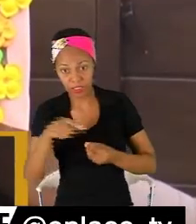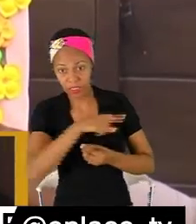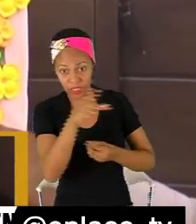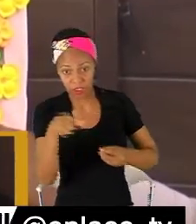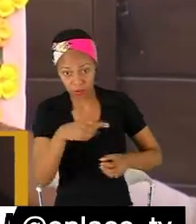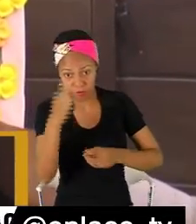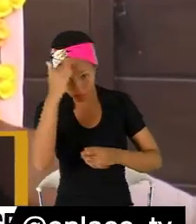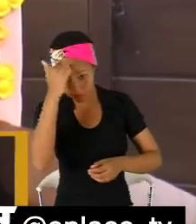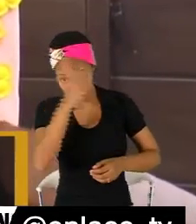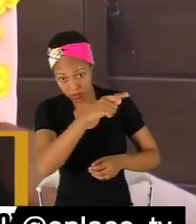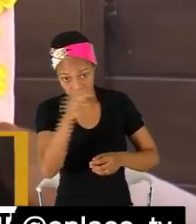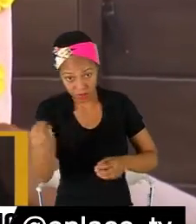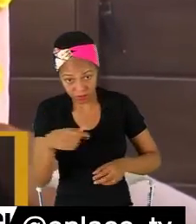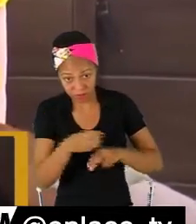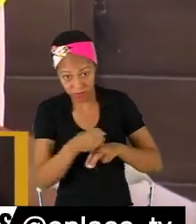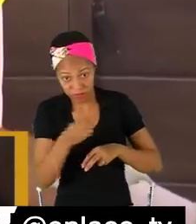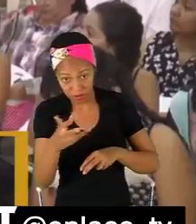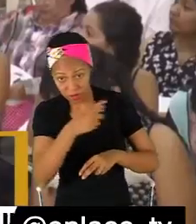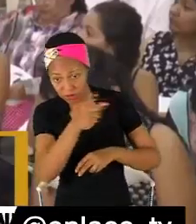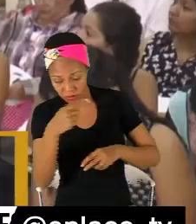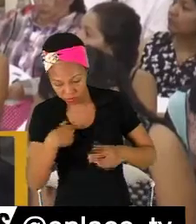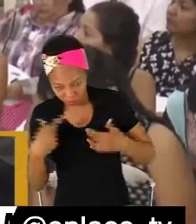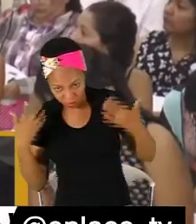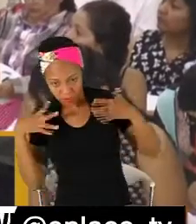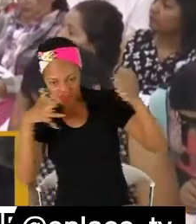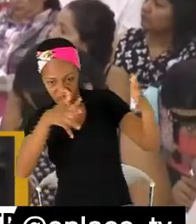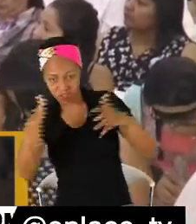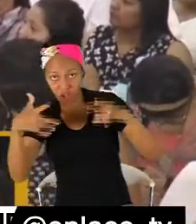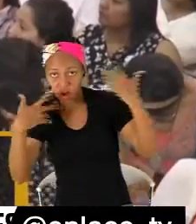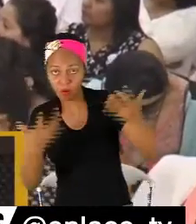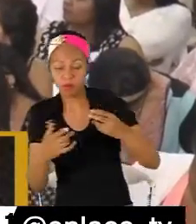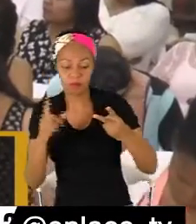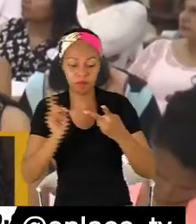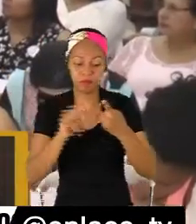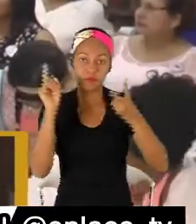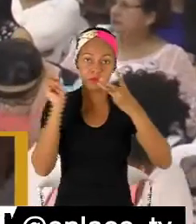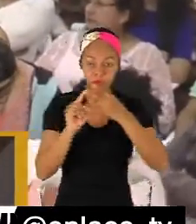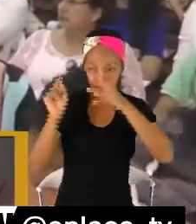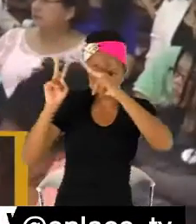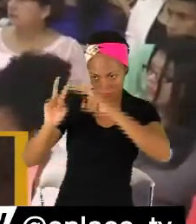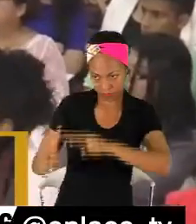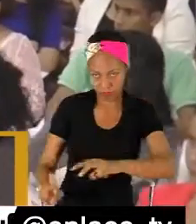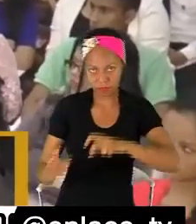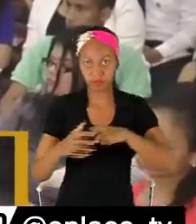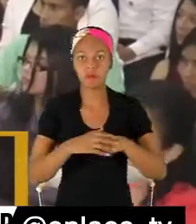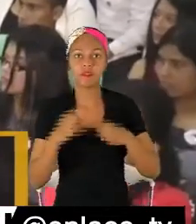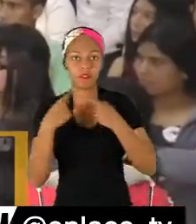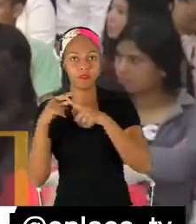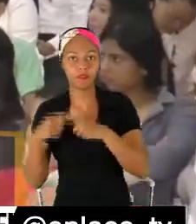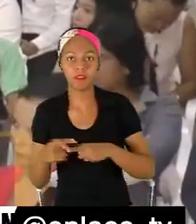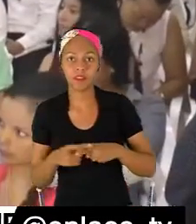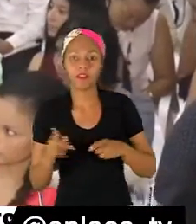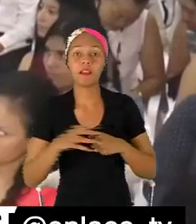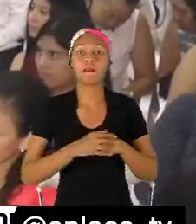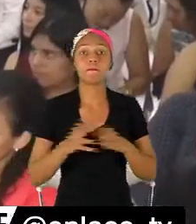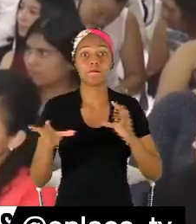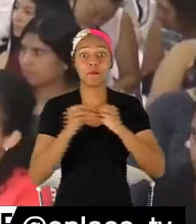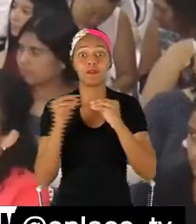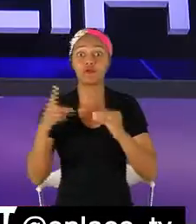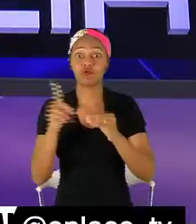como educadores. Y el otro reto es la investigación. Esta actividad tiene lugar en el marco de la celebración de las bodas de oro de la Escuela Normal Superior Cristo